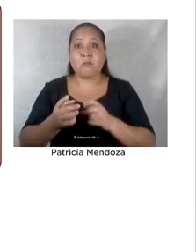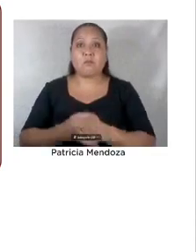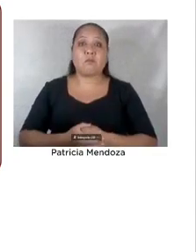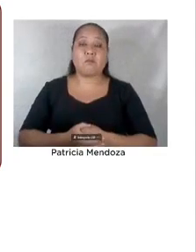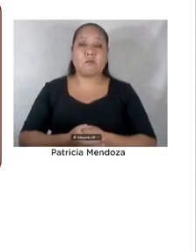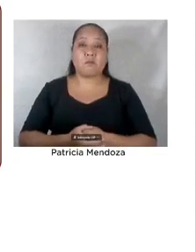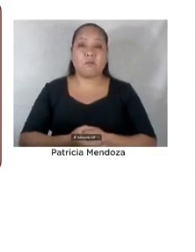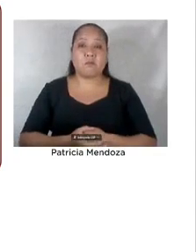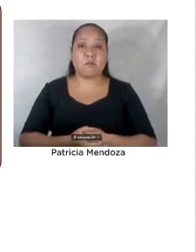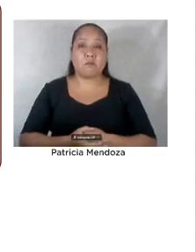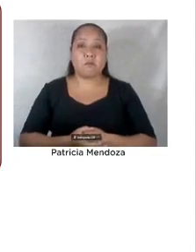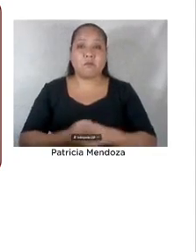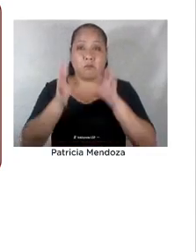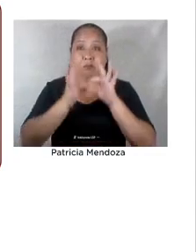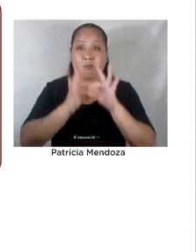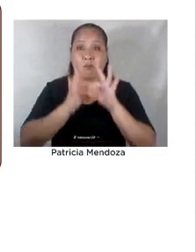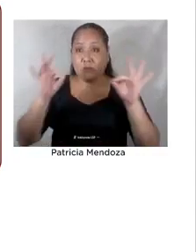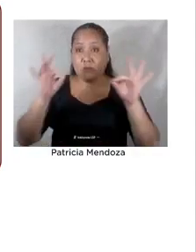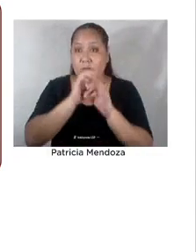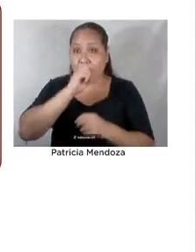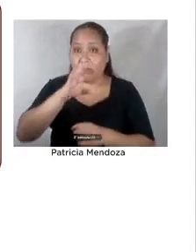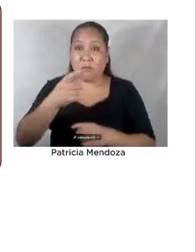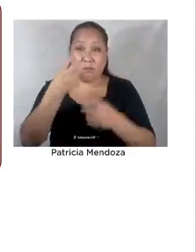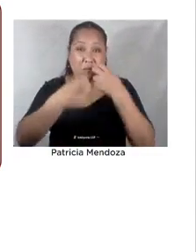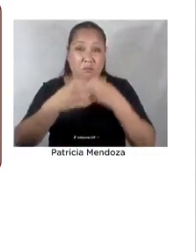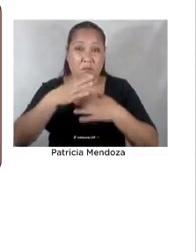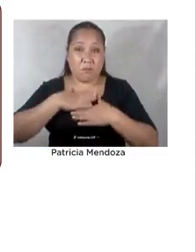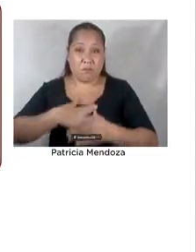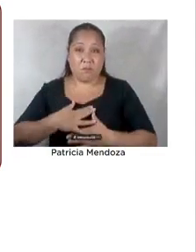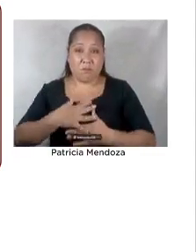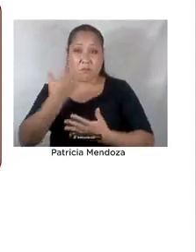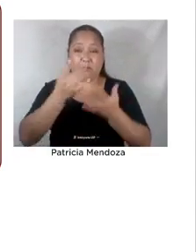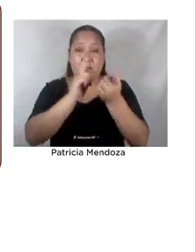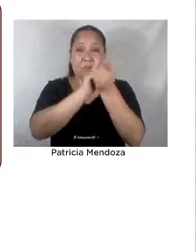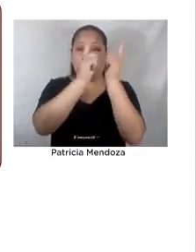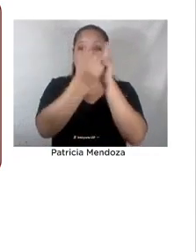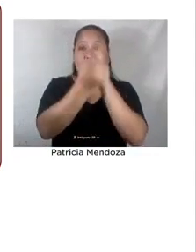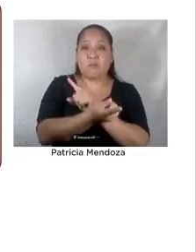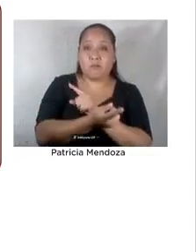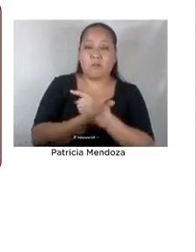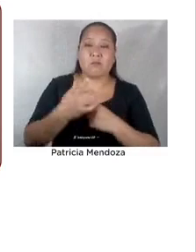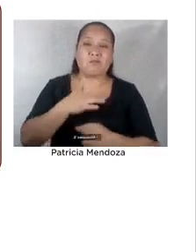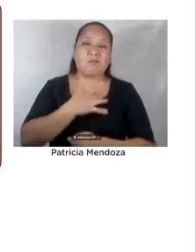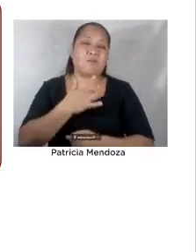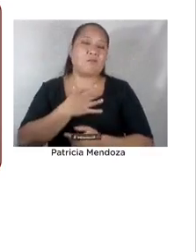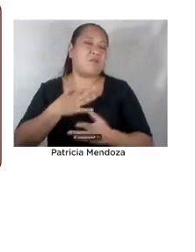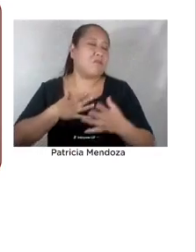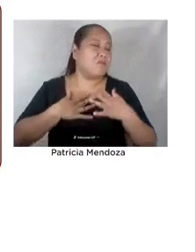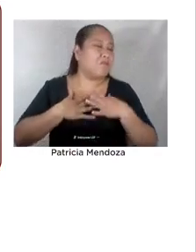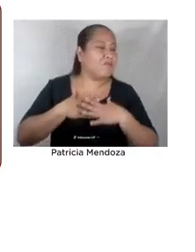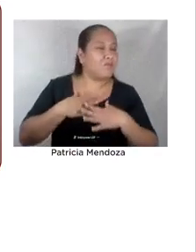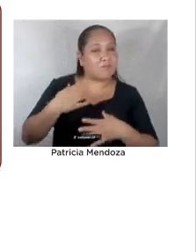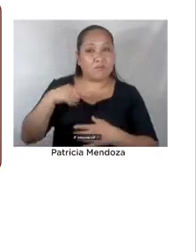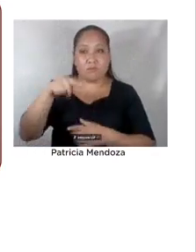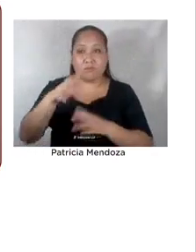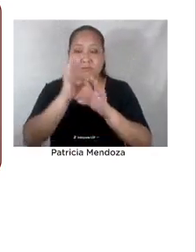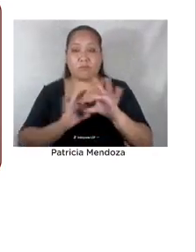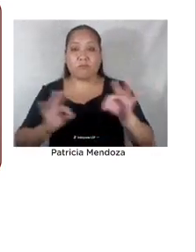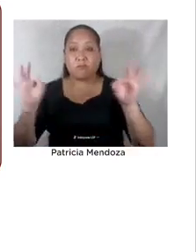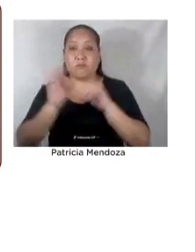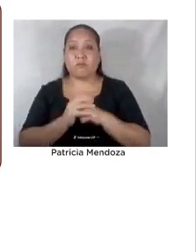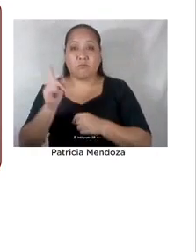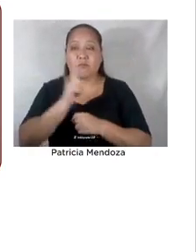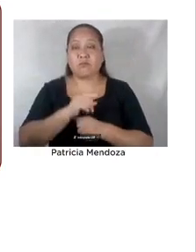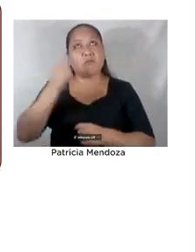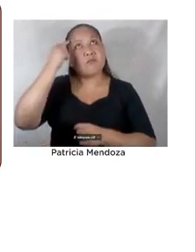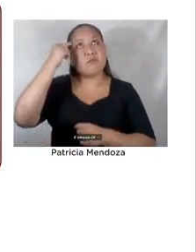están con algún problema físico, ver si algo está cambiando en su ánimo, ¿no? Eso es importantísimo. No asumamos